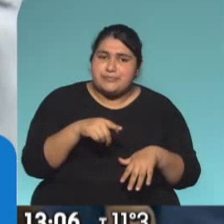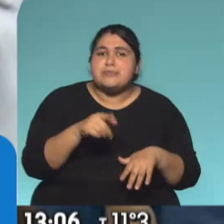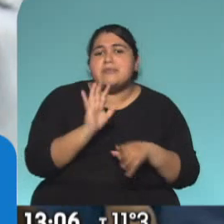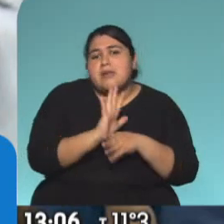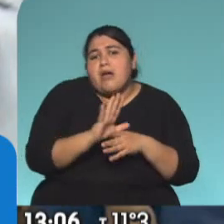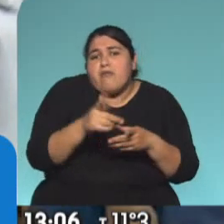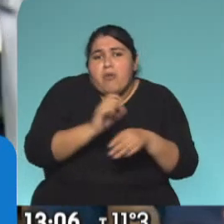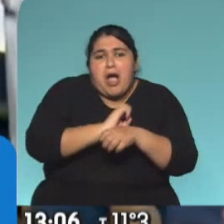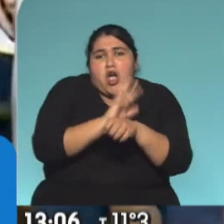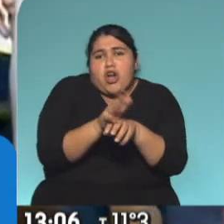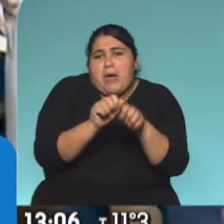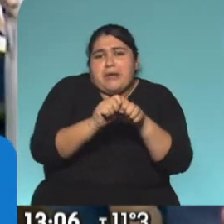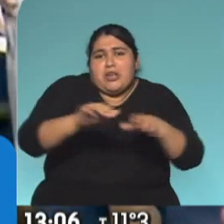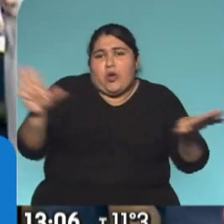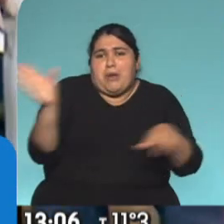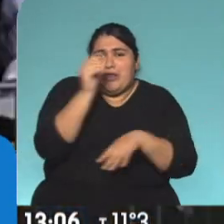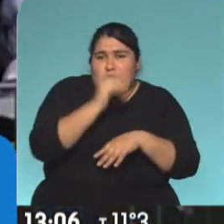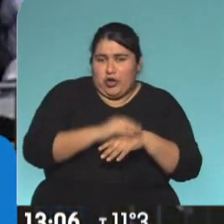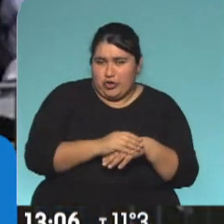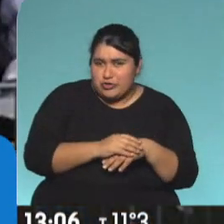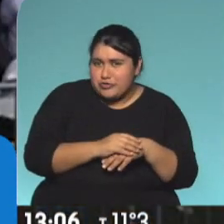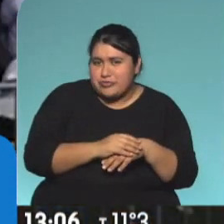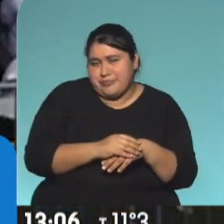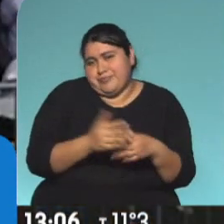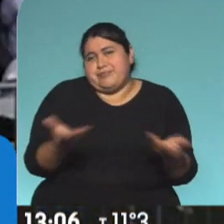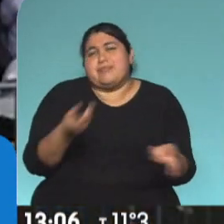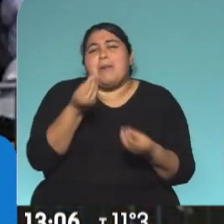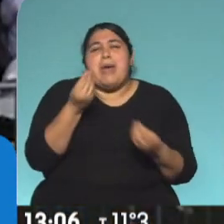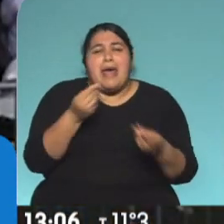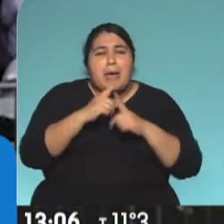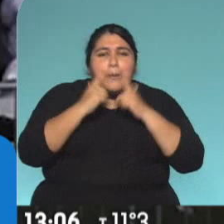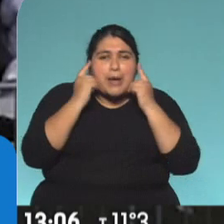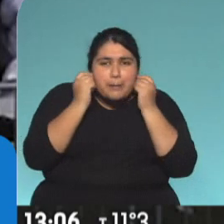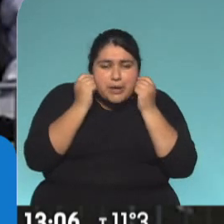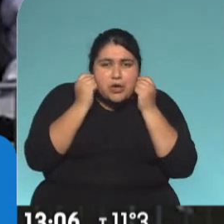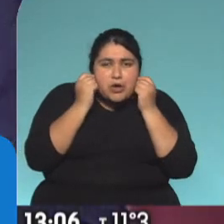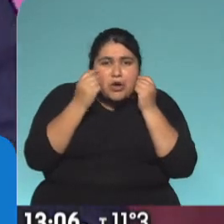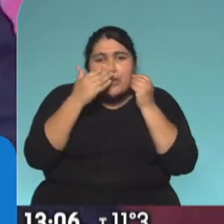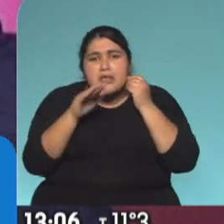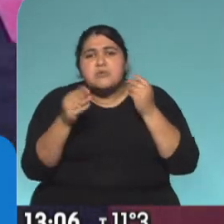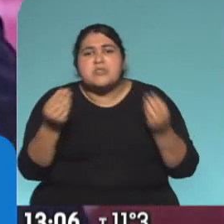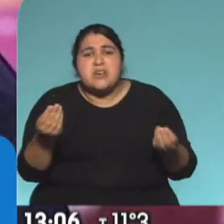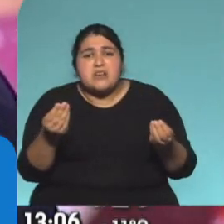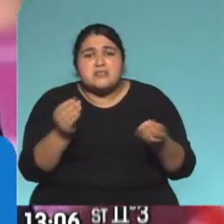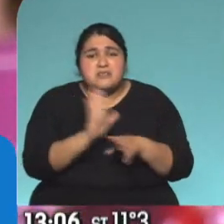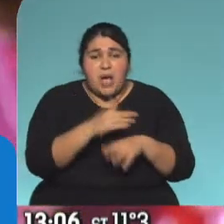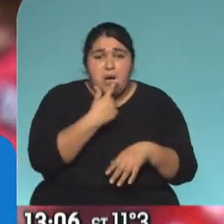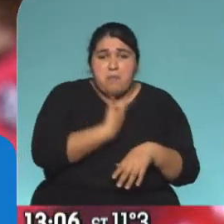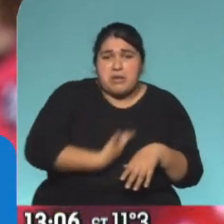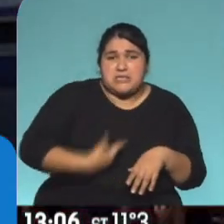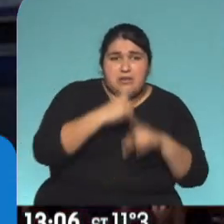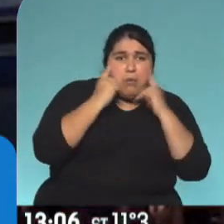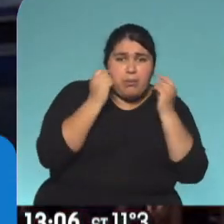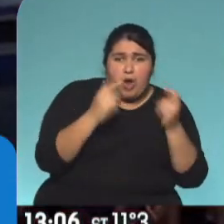reparto de coronavirus para todo el mundo, mira. Pues además, ¿cuál es el sentido de ponerse barbijo si después un presidente sin barbijo